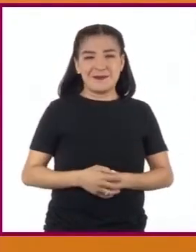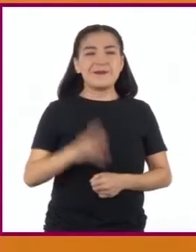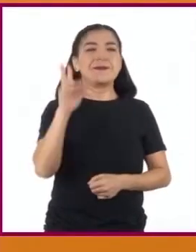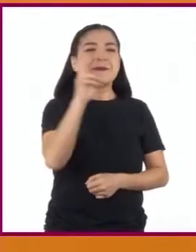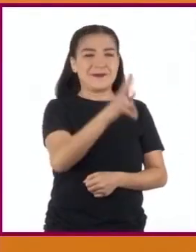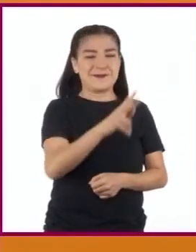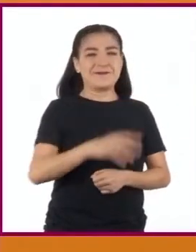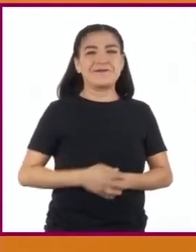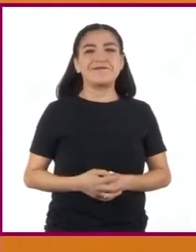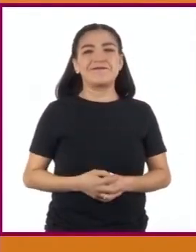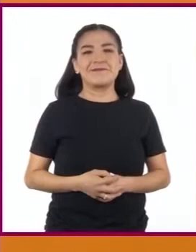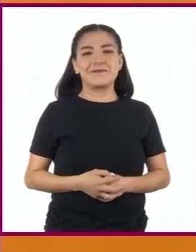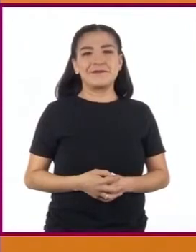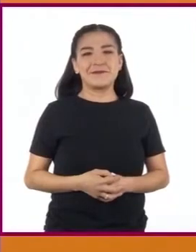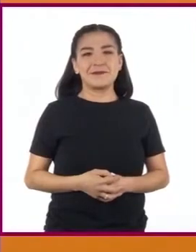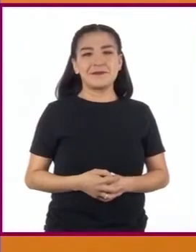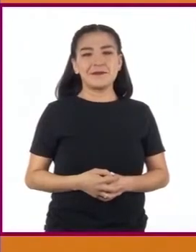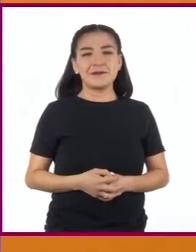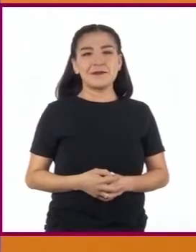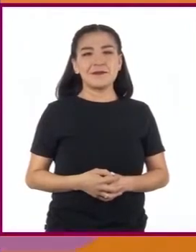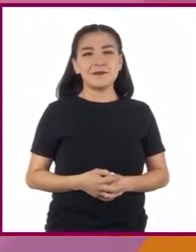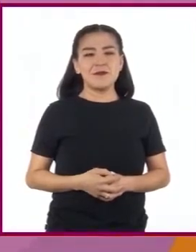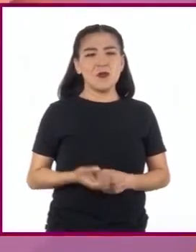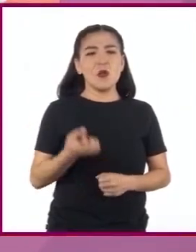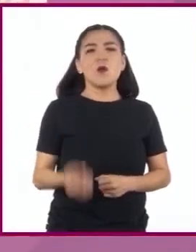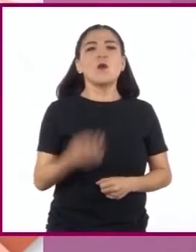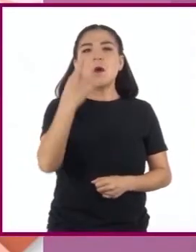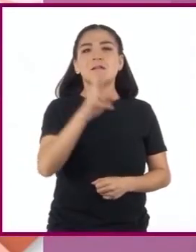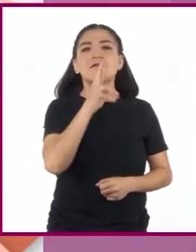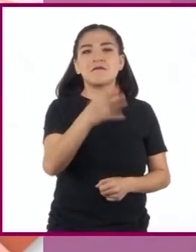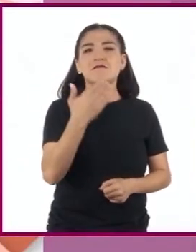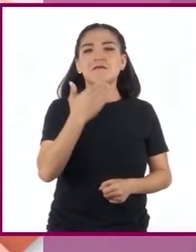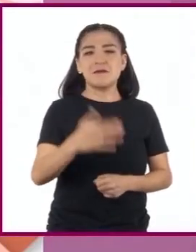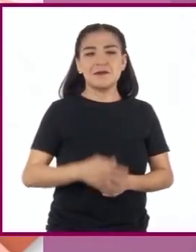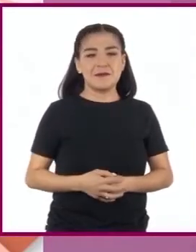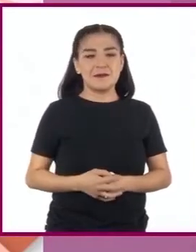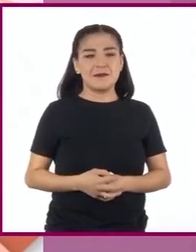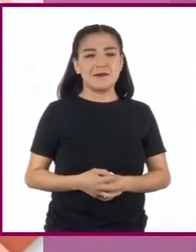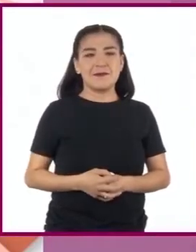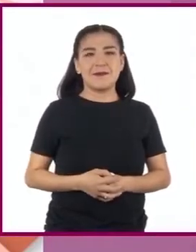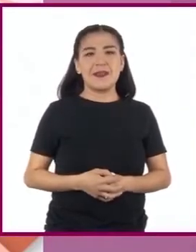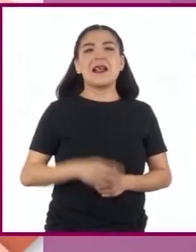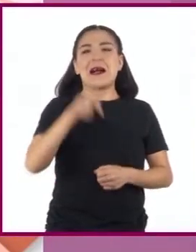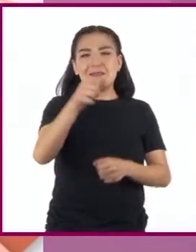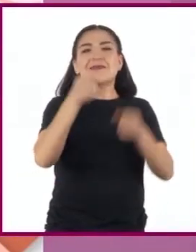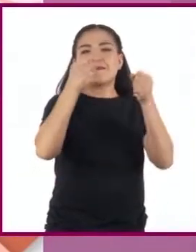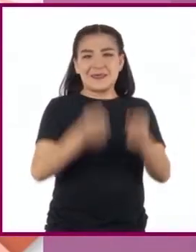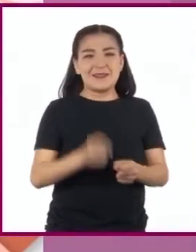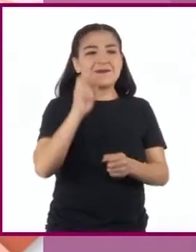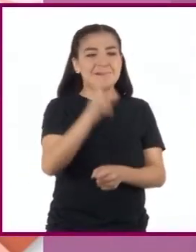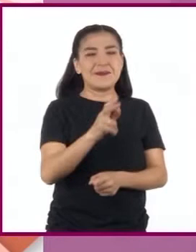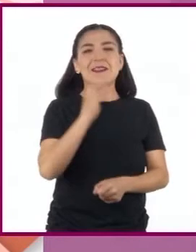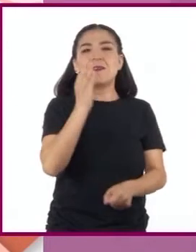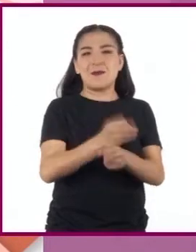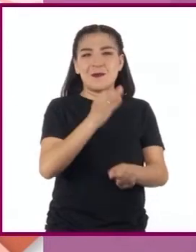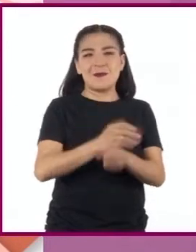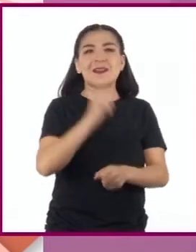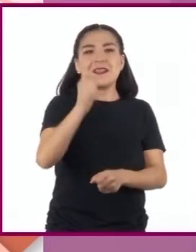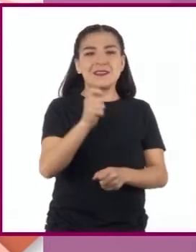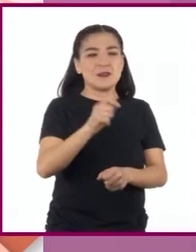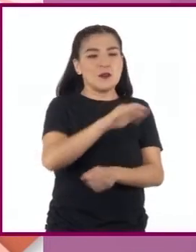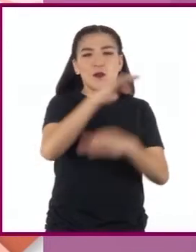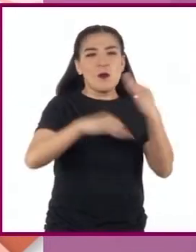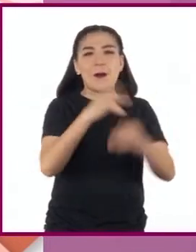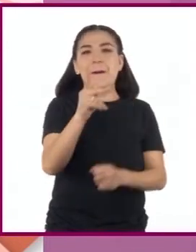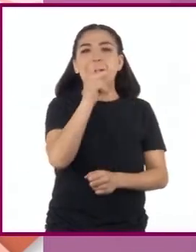Veamos la solución. ¿Cuántas respuestas acertaron? Seguramente encontraron y colocaron todas las palabras